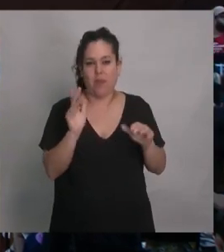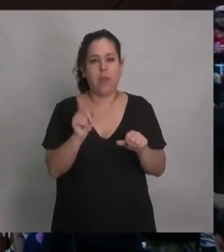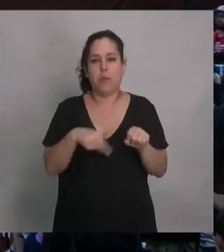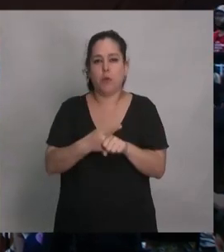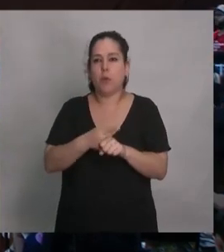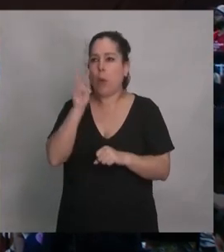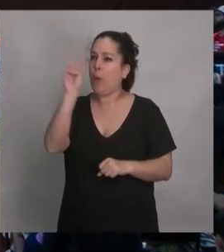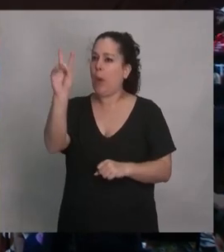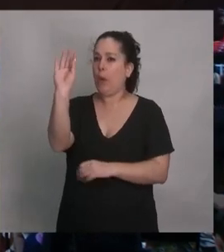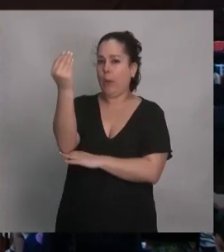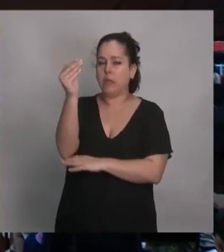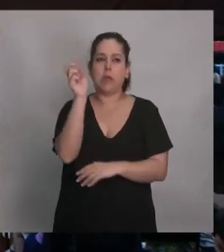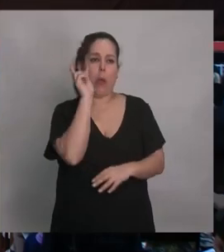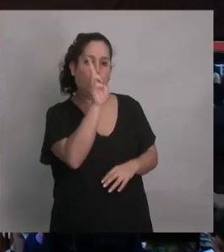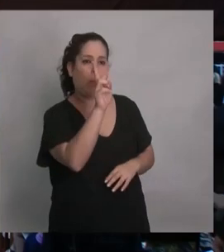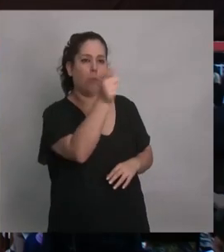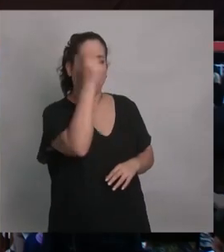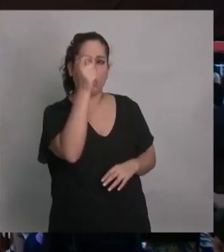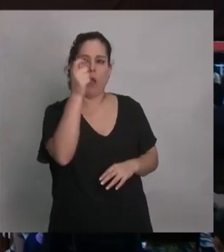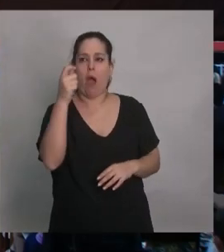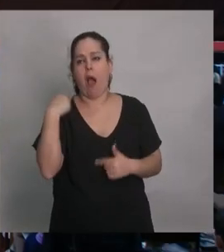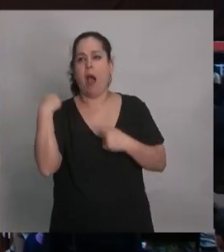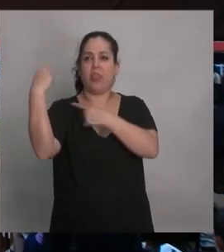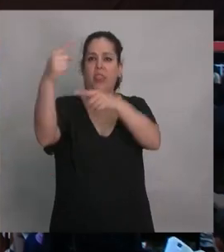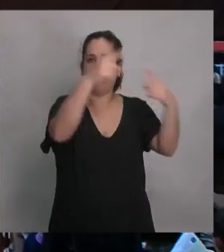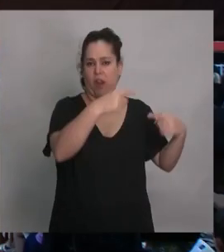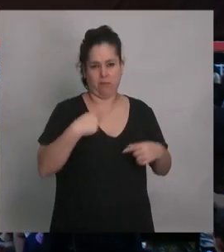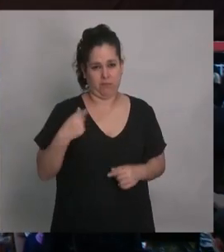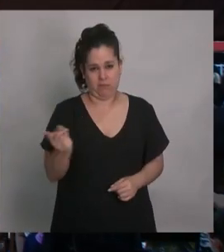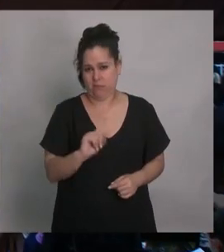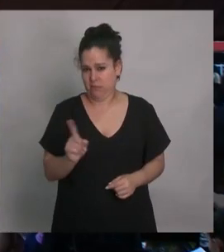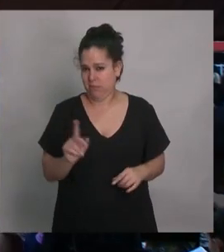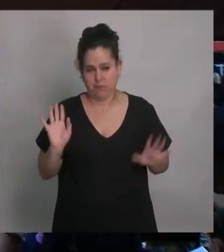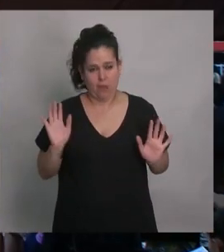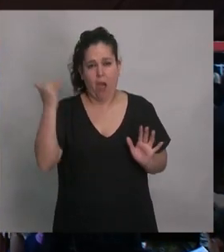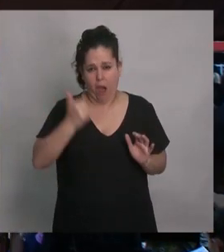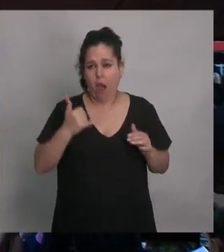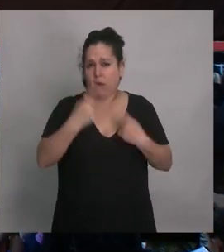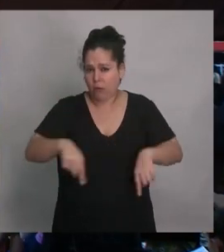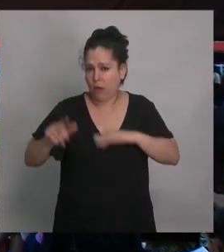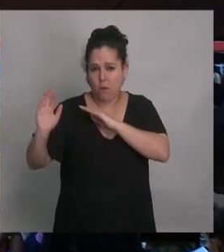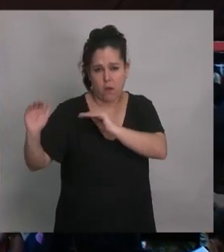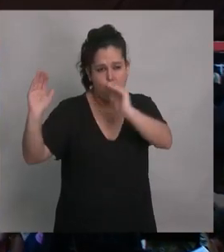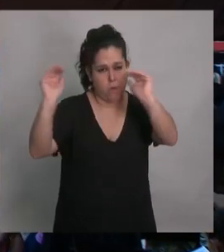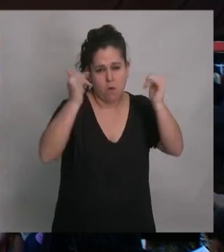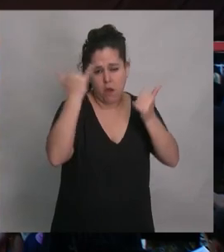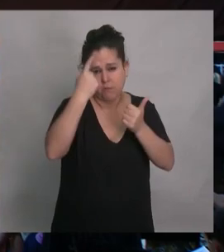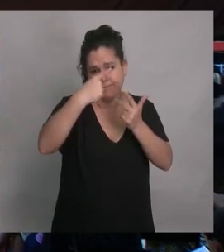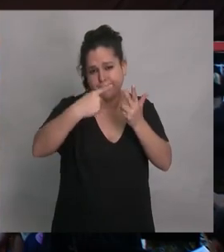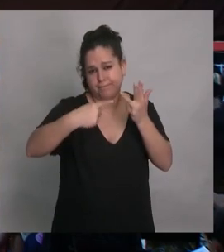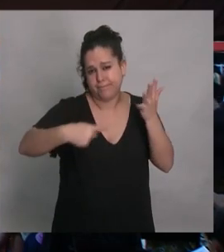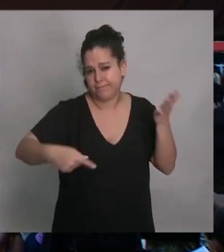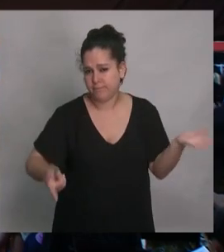ver que hay diferencias, pero hay un montón de cosas en común. Entonces, ¿qué es lo que tenemos que